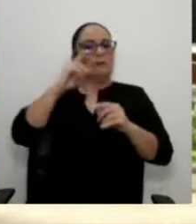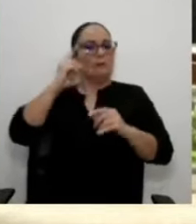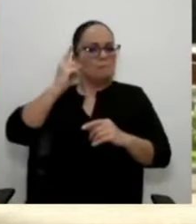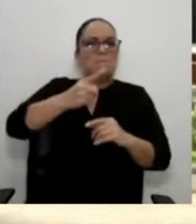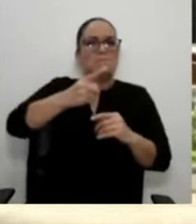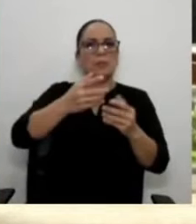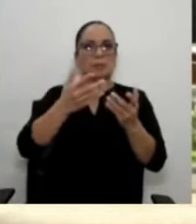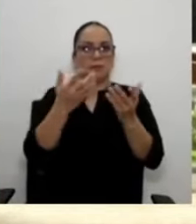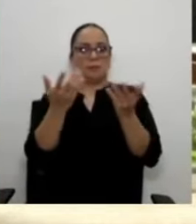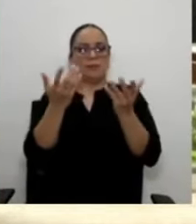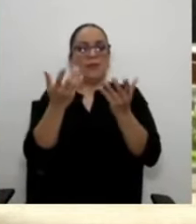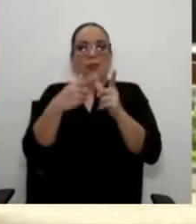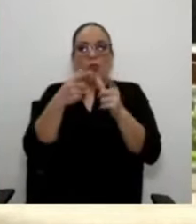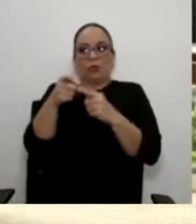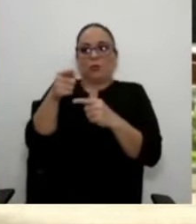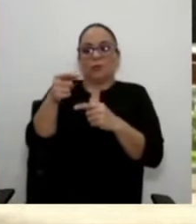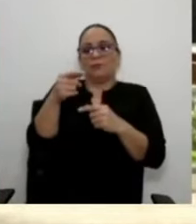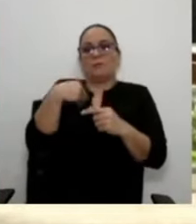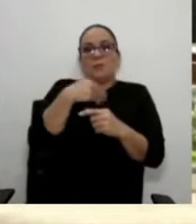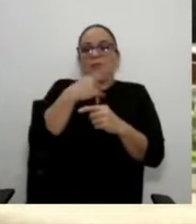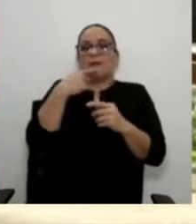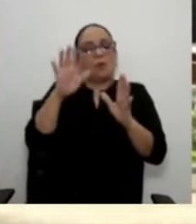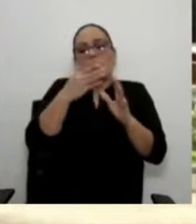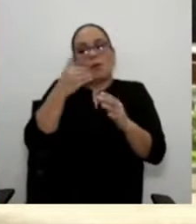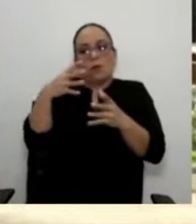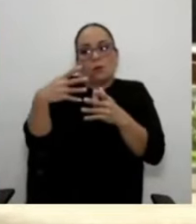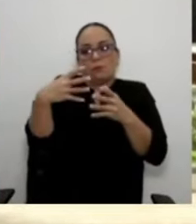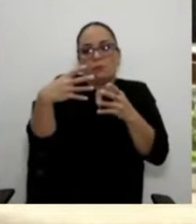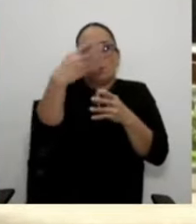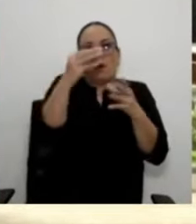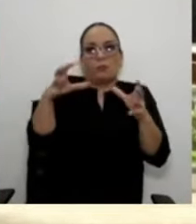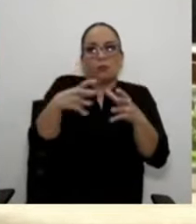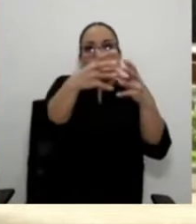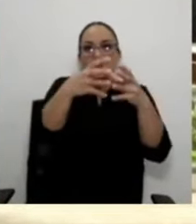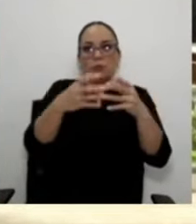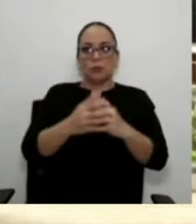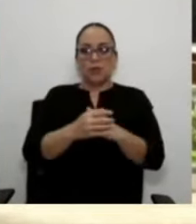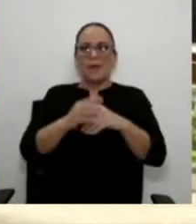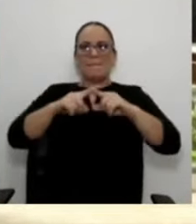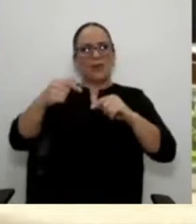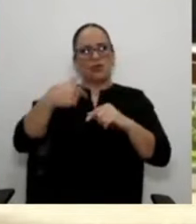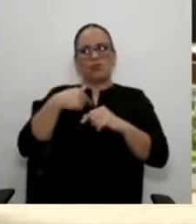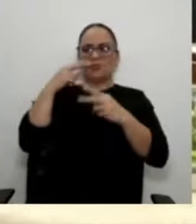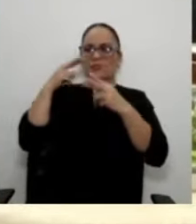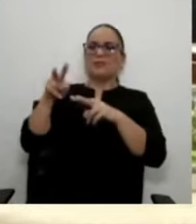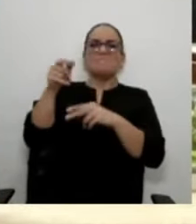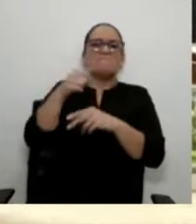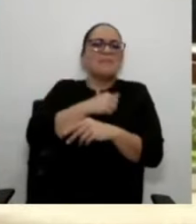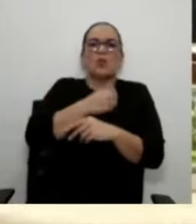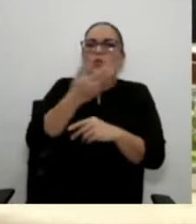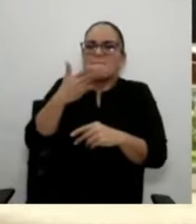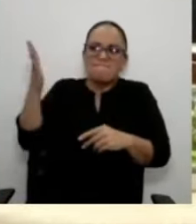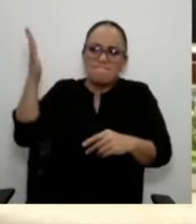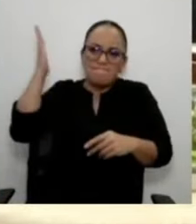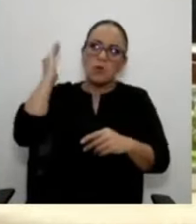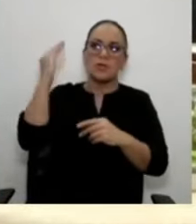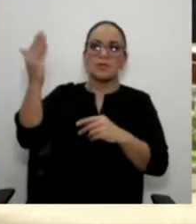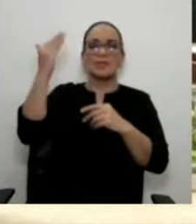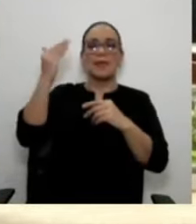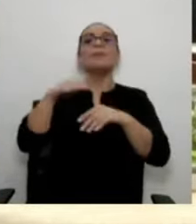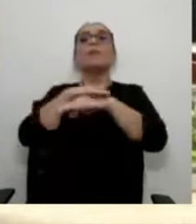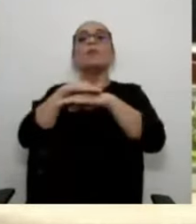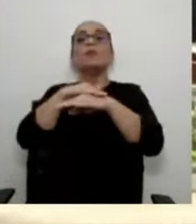la sesión, nos vamos, le siguen. Pero lo peor de todo es la hipocresía. Consígame esas cartas